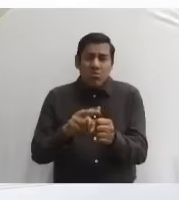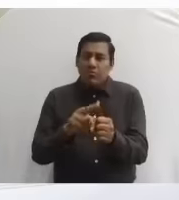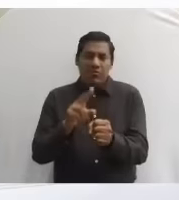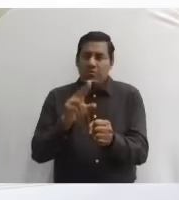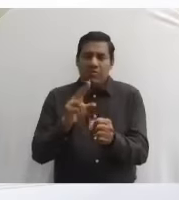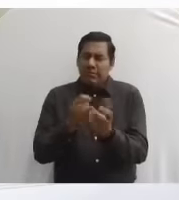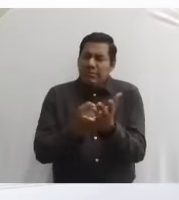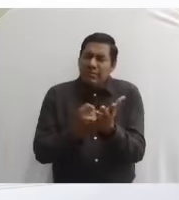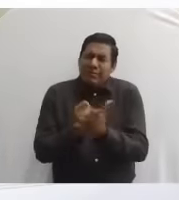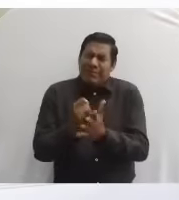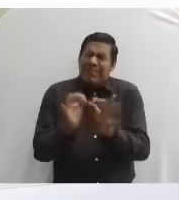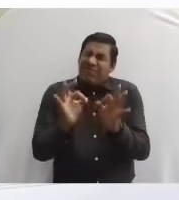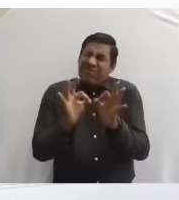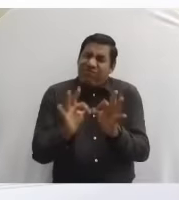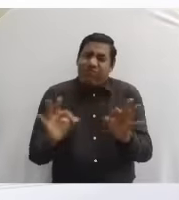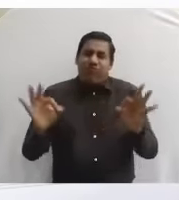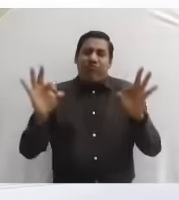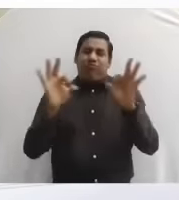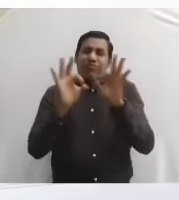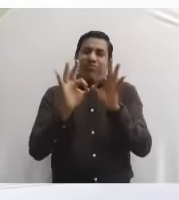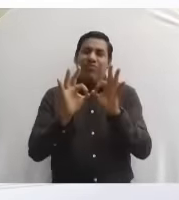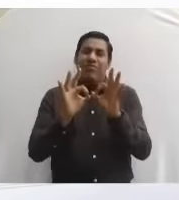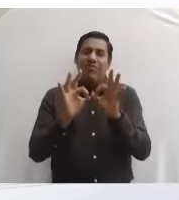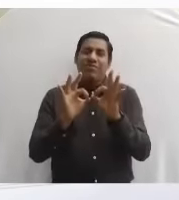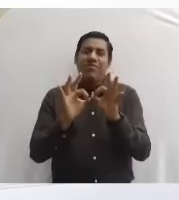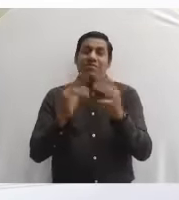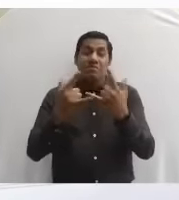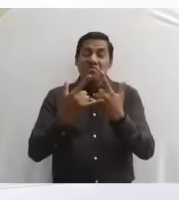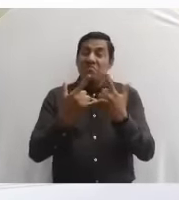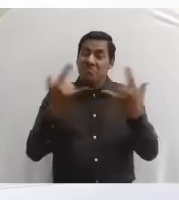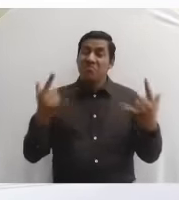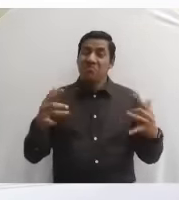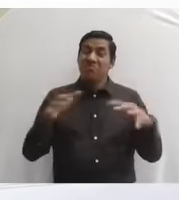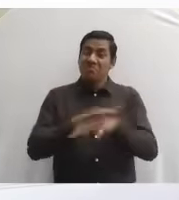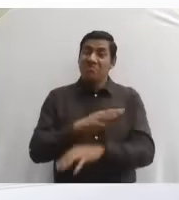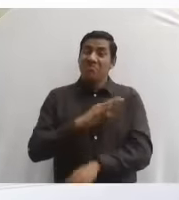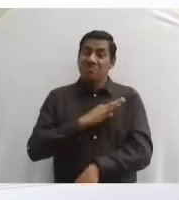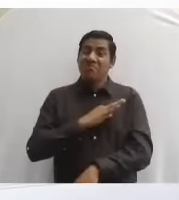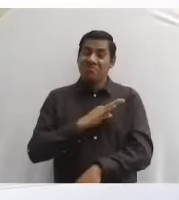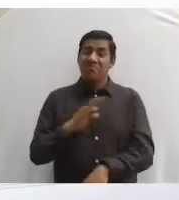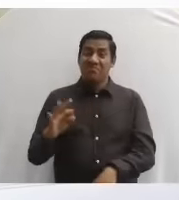Es una decisión que tiene que ver con la